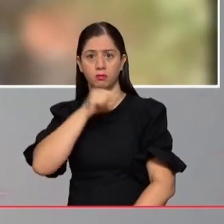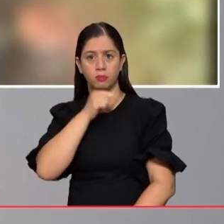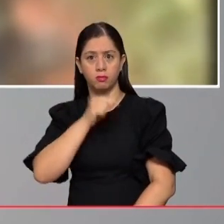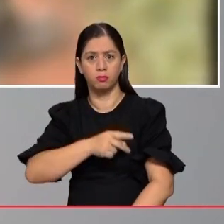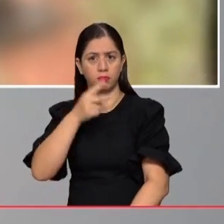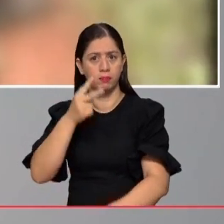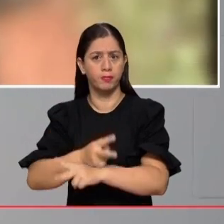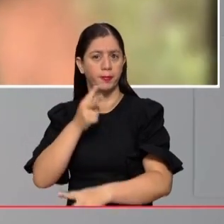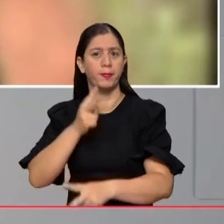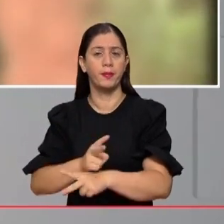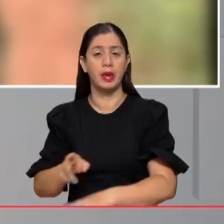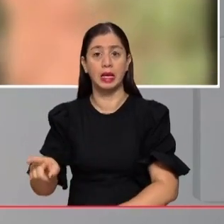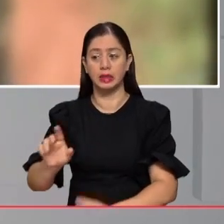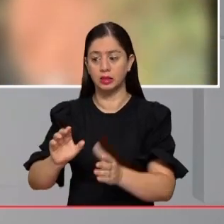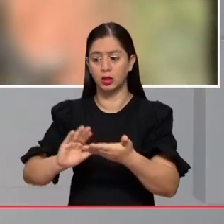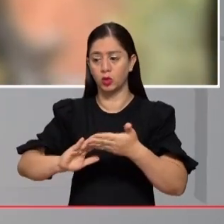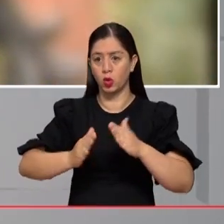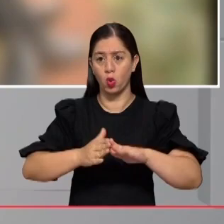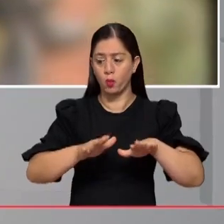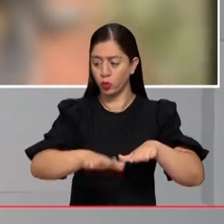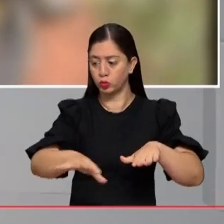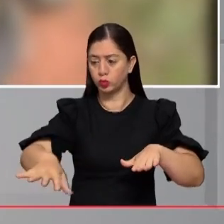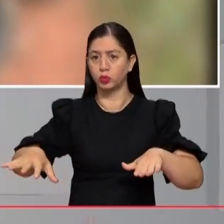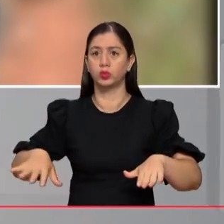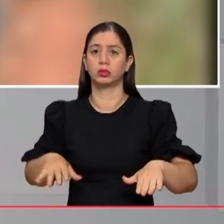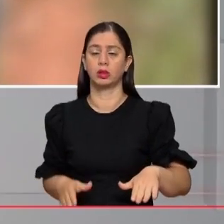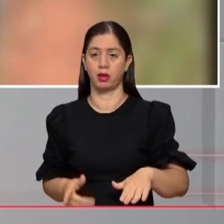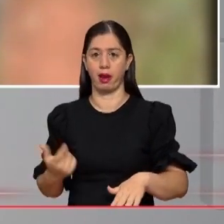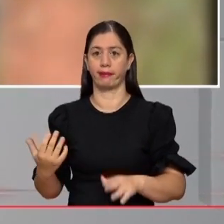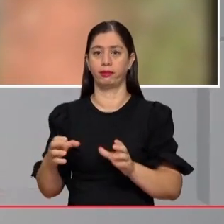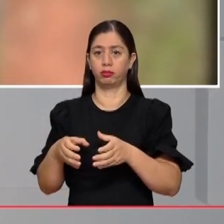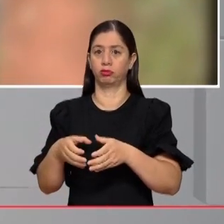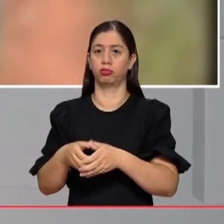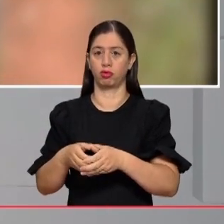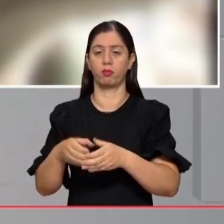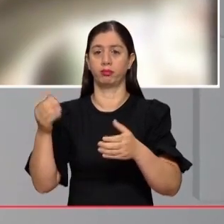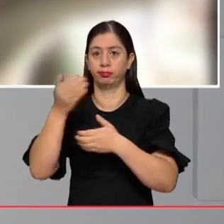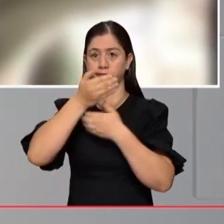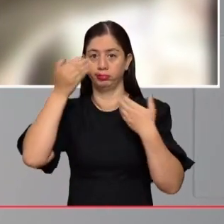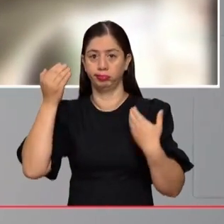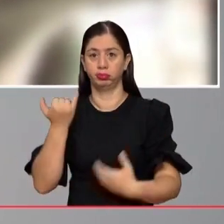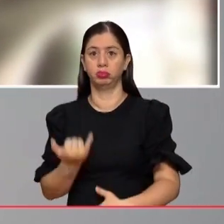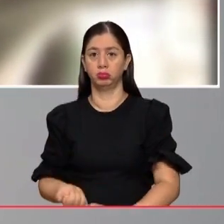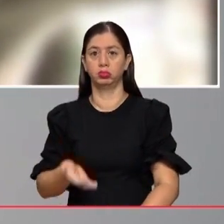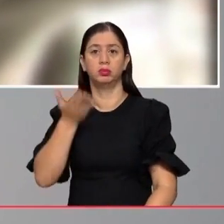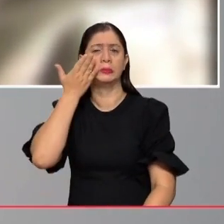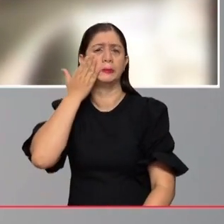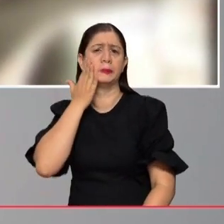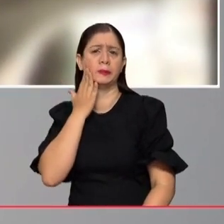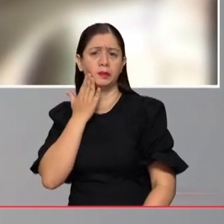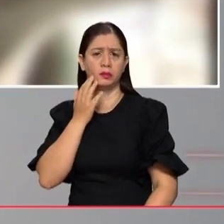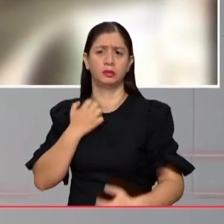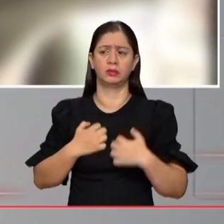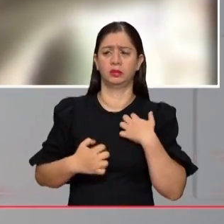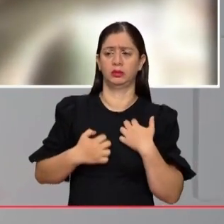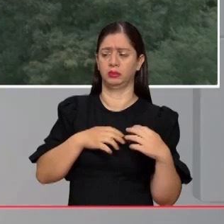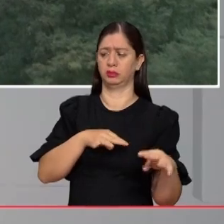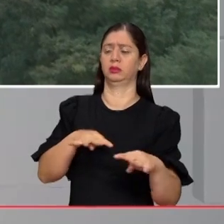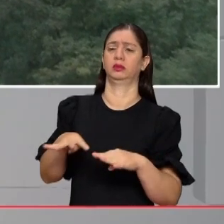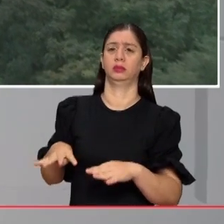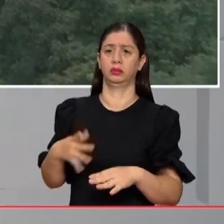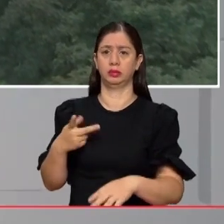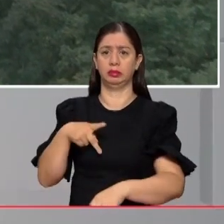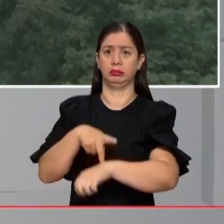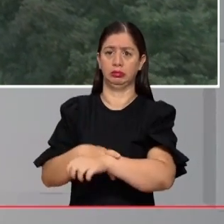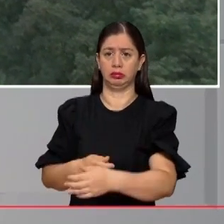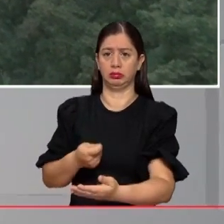riesgo que presentan estas comunidades por cuenta de la presencia de este grupo armado ilegal que tiene atemorizada a la población por las acciones violentas, las